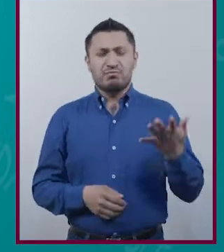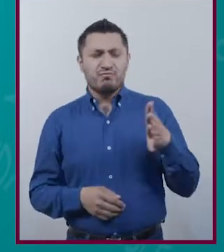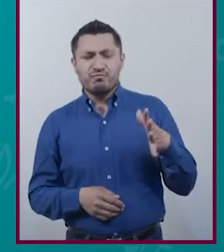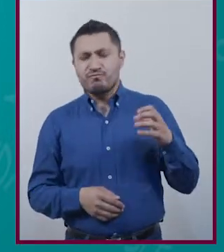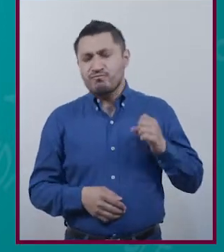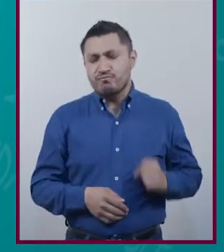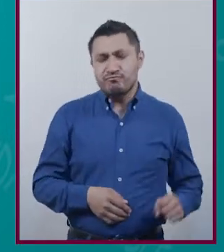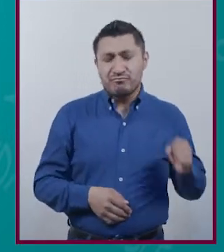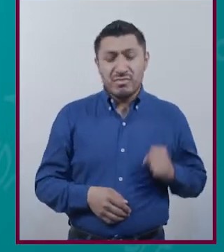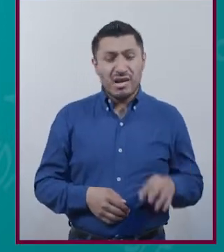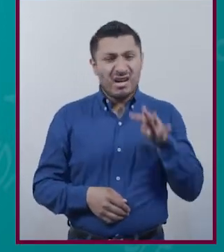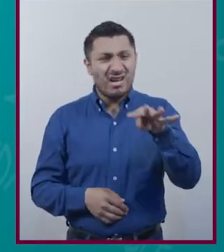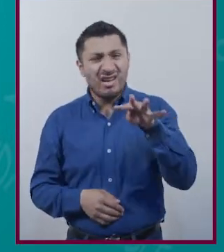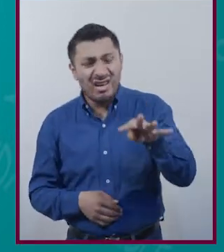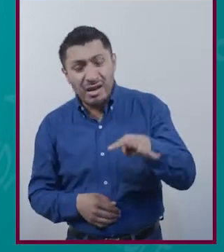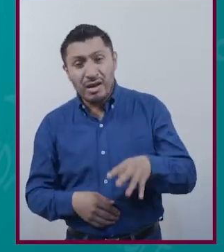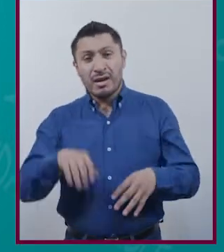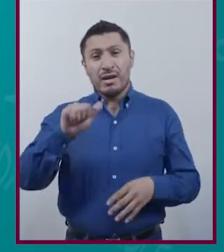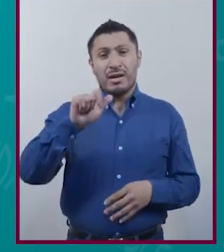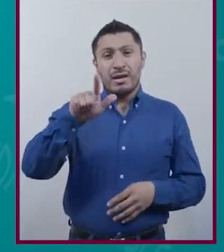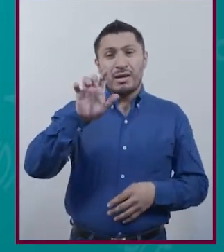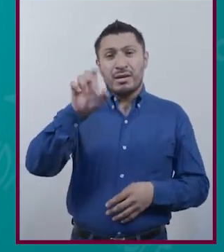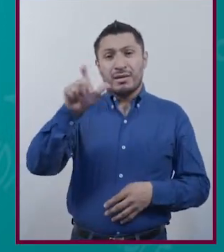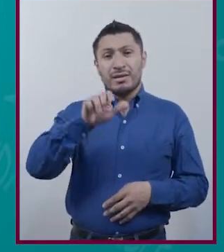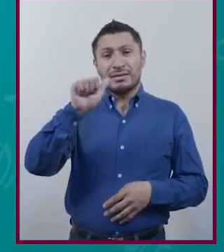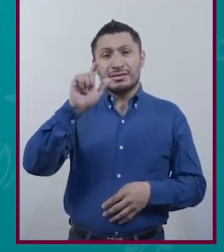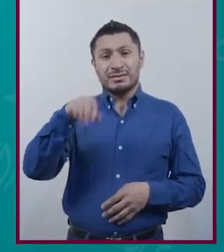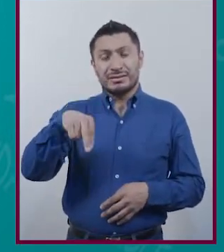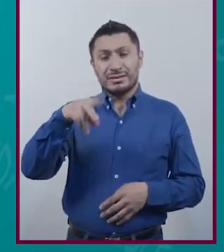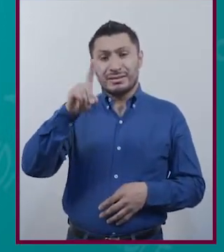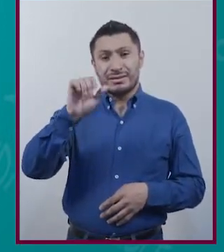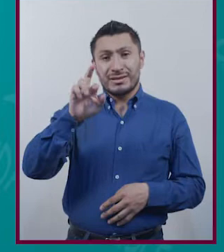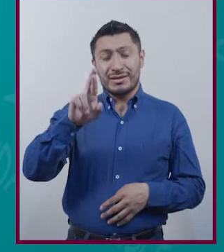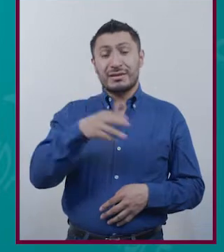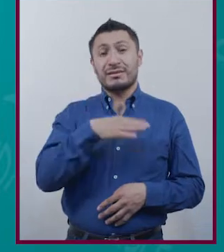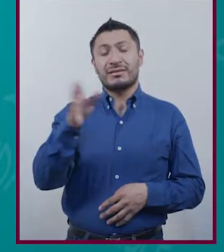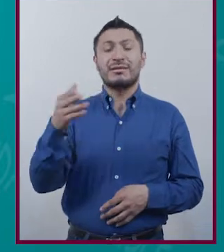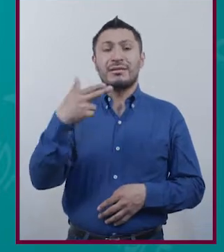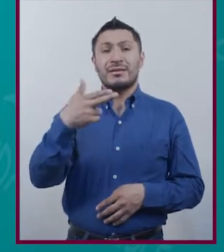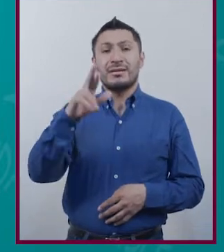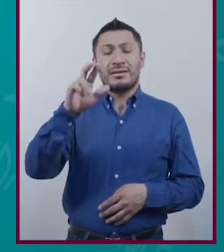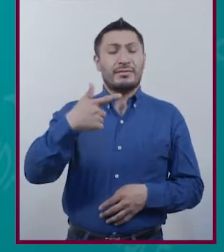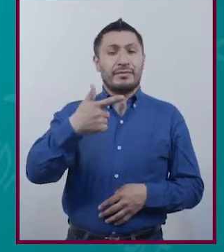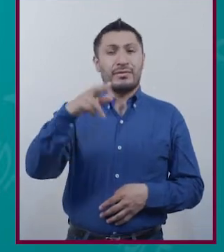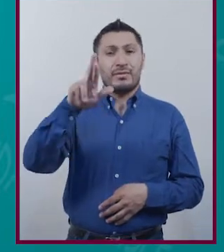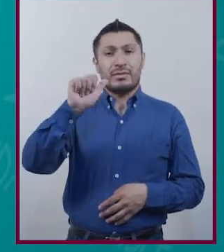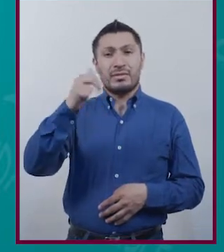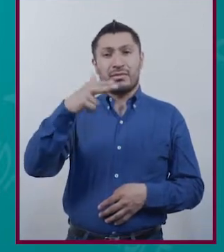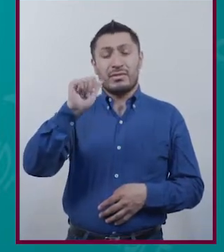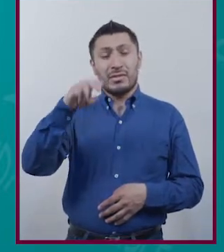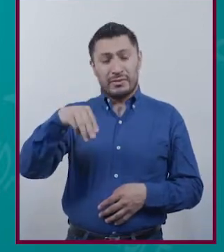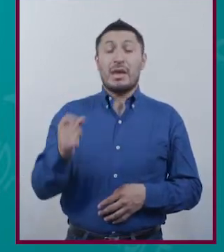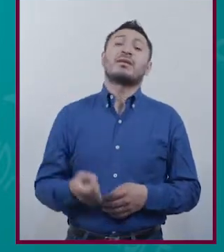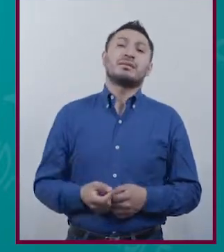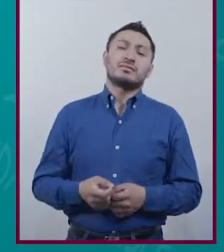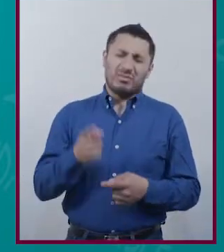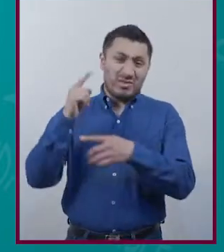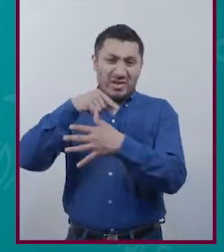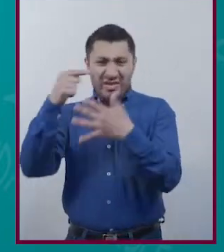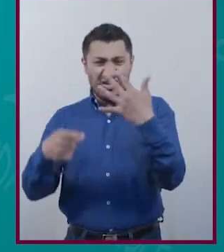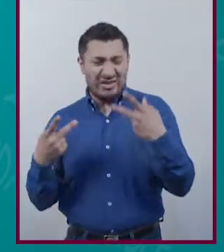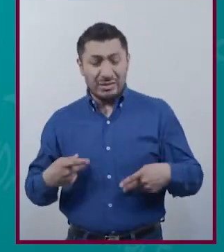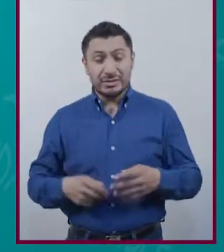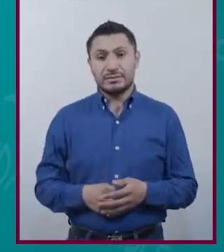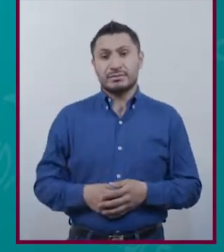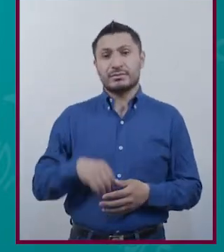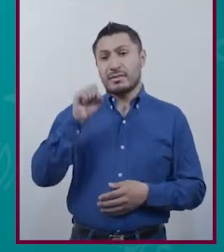siglo XIX, Alexander Graham y fueron como varios, ¿no? En el siglo